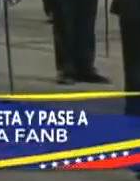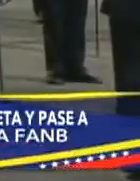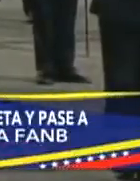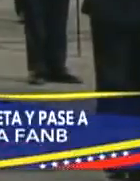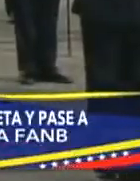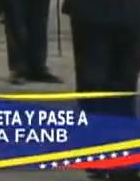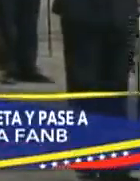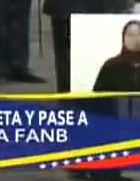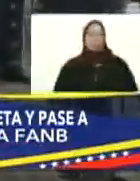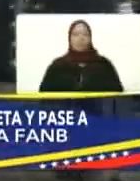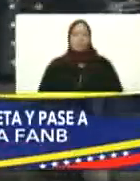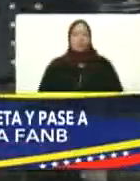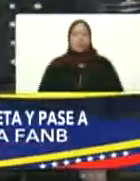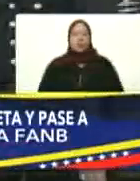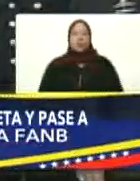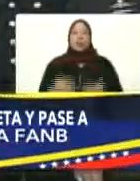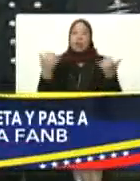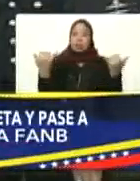Si lo hicieren,